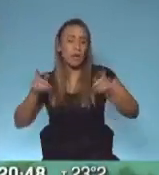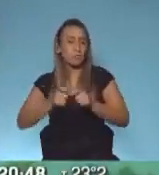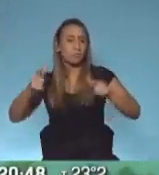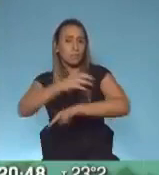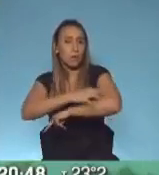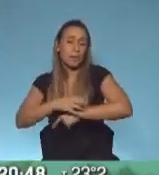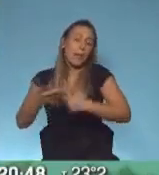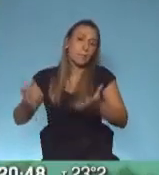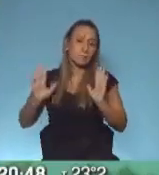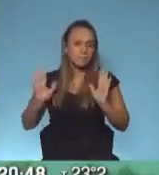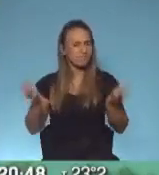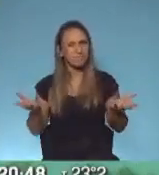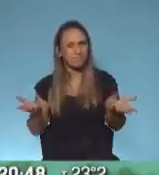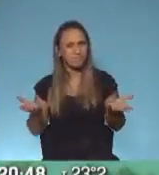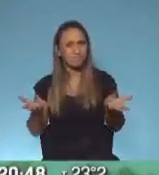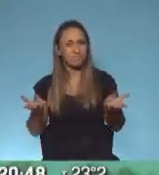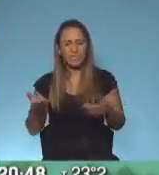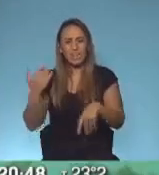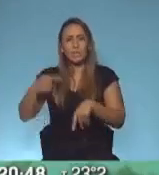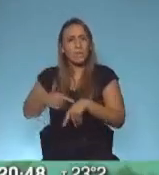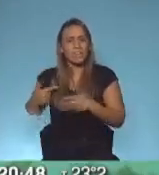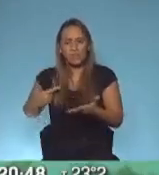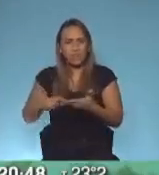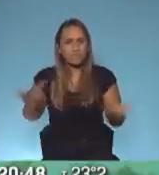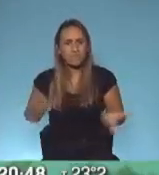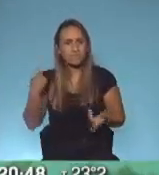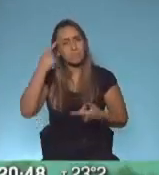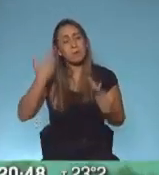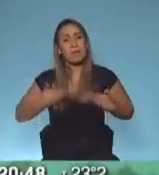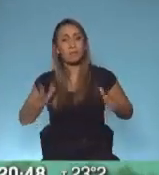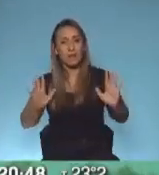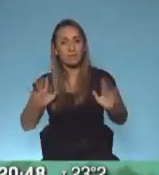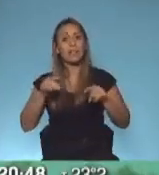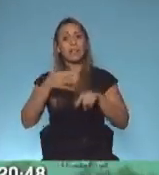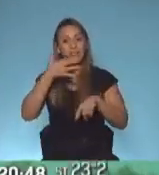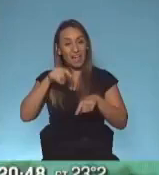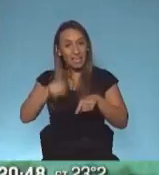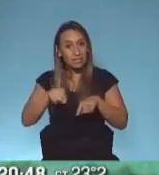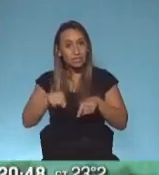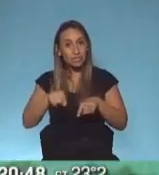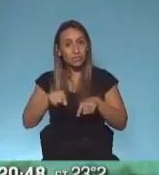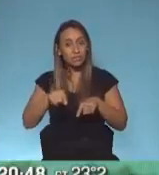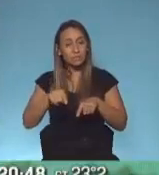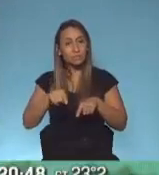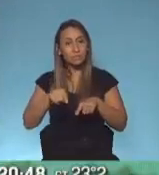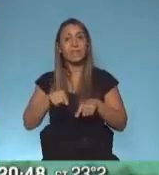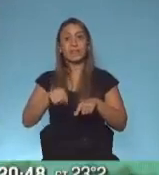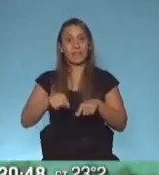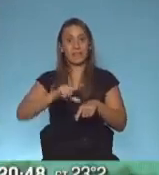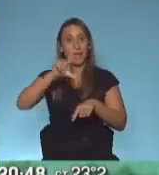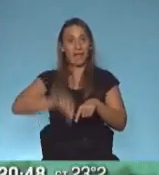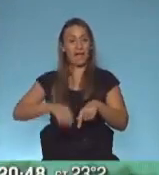tenemos? De la misma manera que tenemos ese tremendo piso, ese ancho piso en nuestro